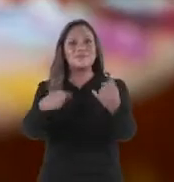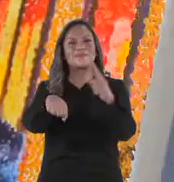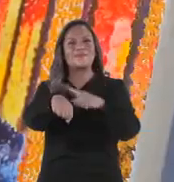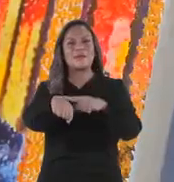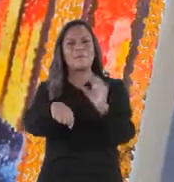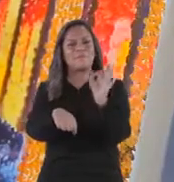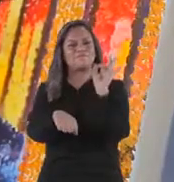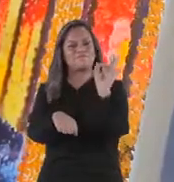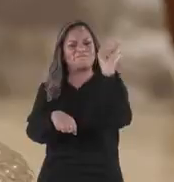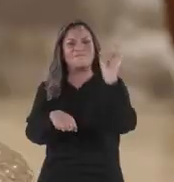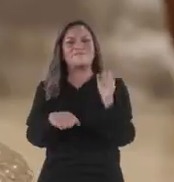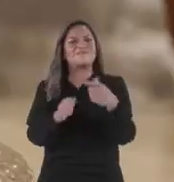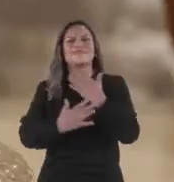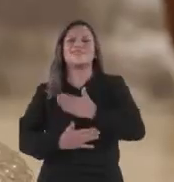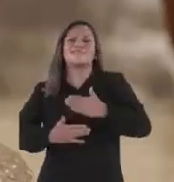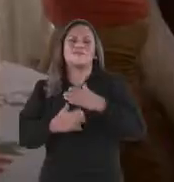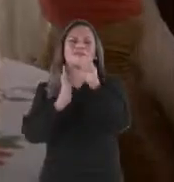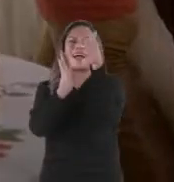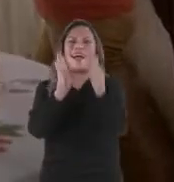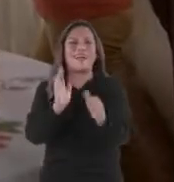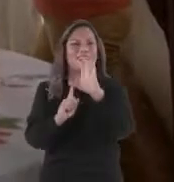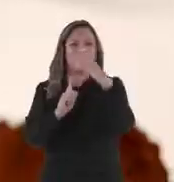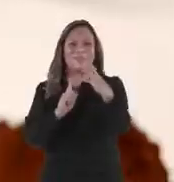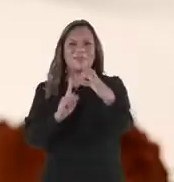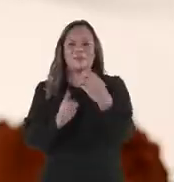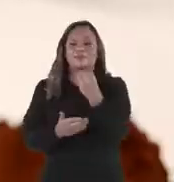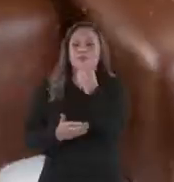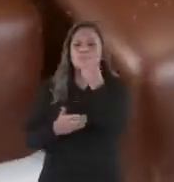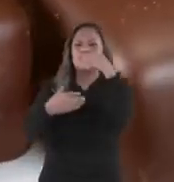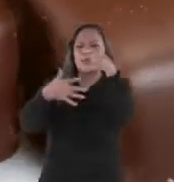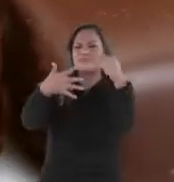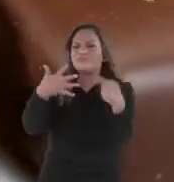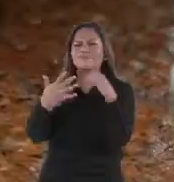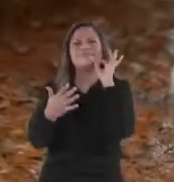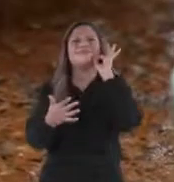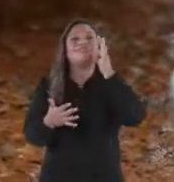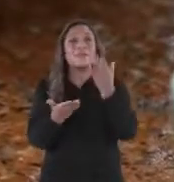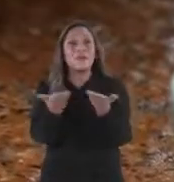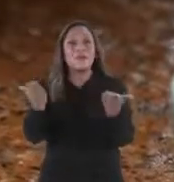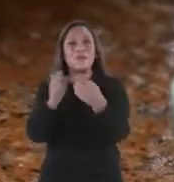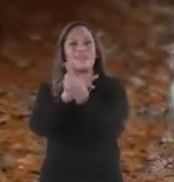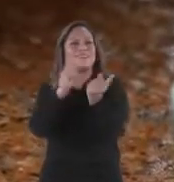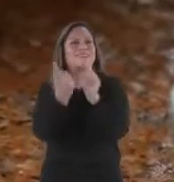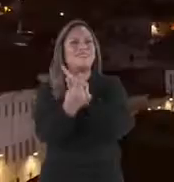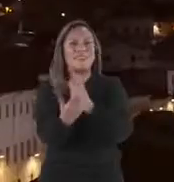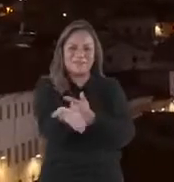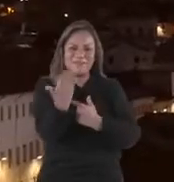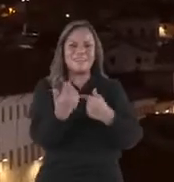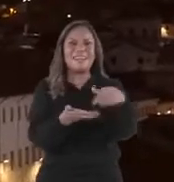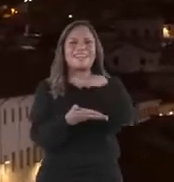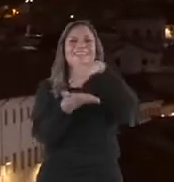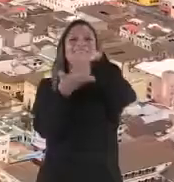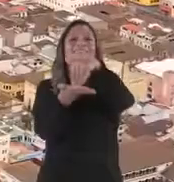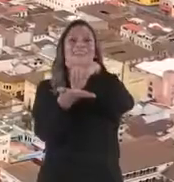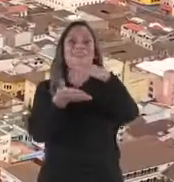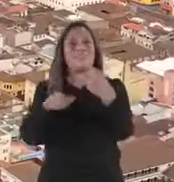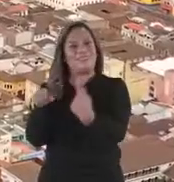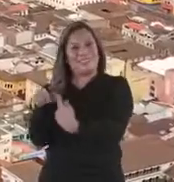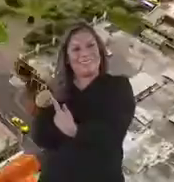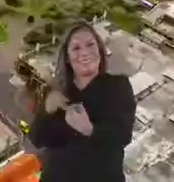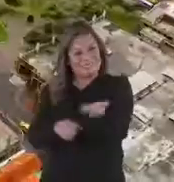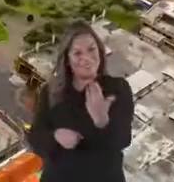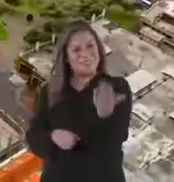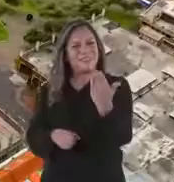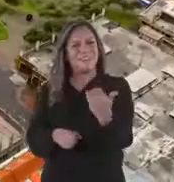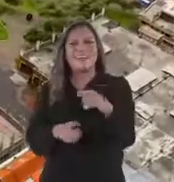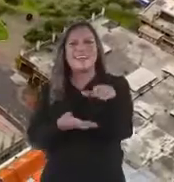Es momento de disfrutar del arte, la cultura, la gastronomía y reencontrarnos en el corazón de Quito. Visita